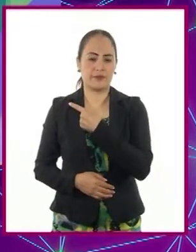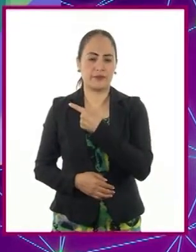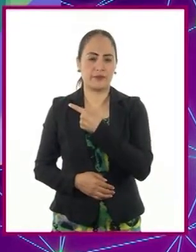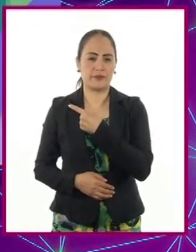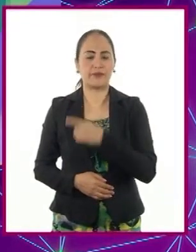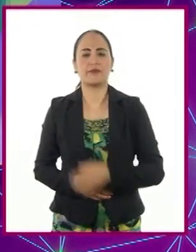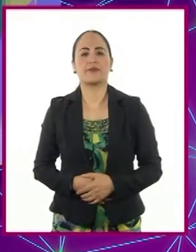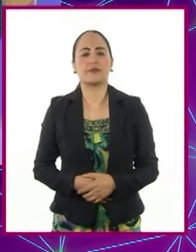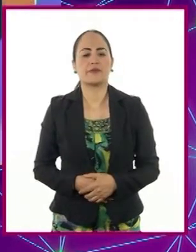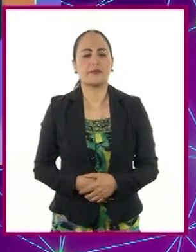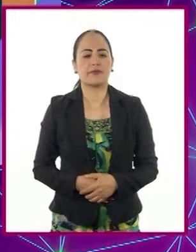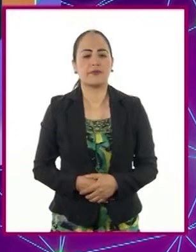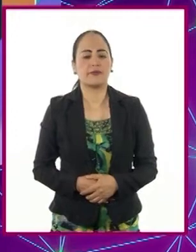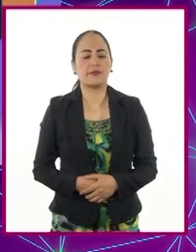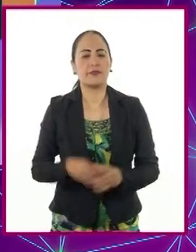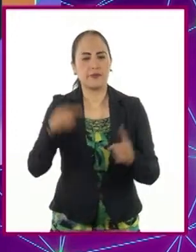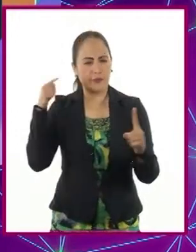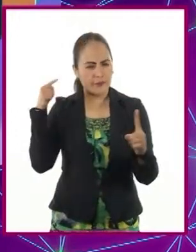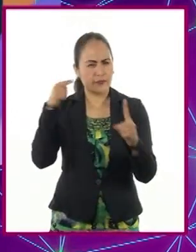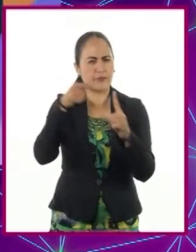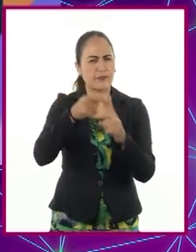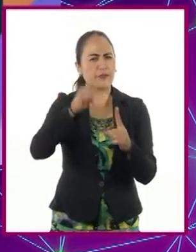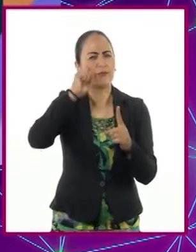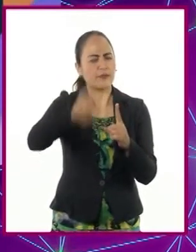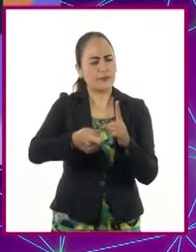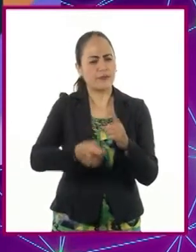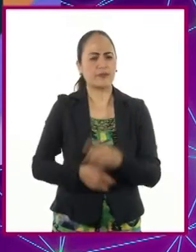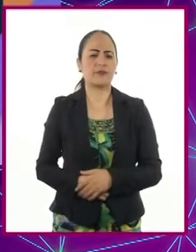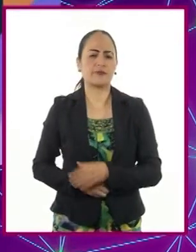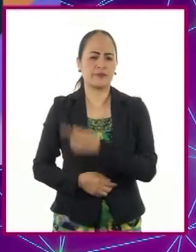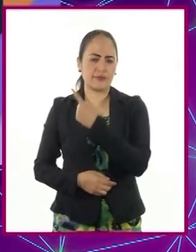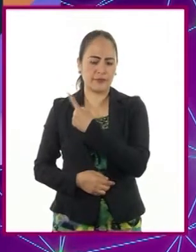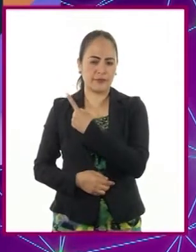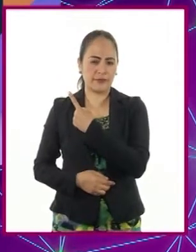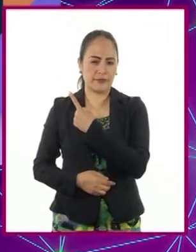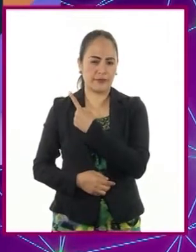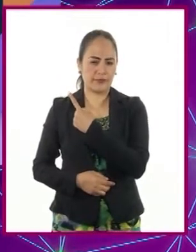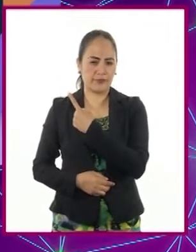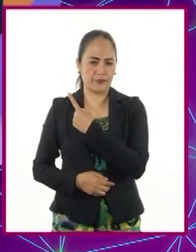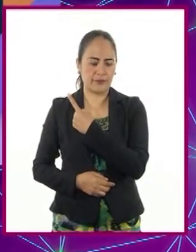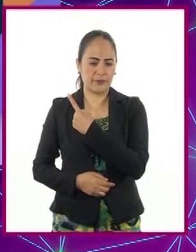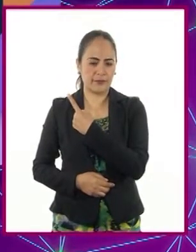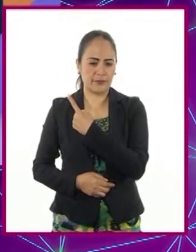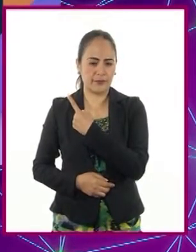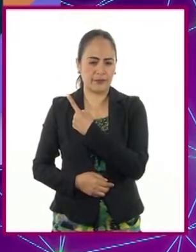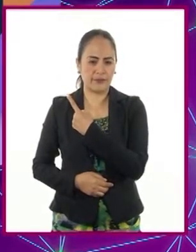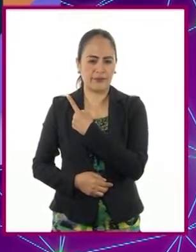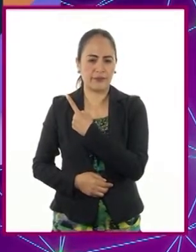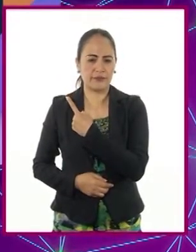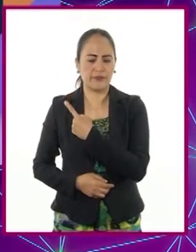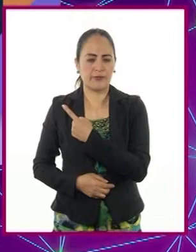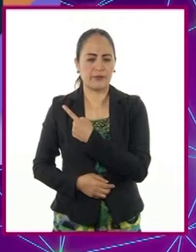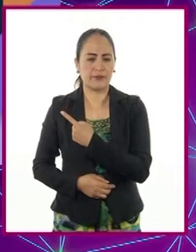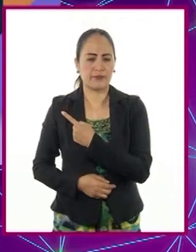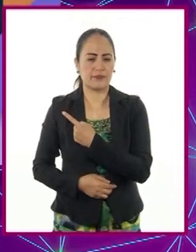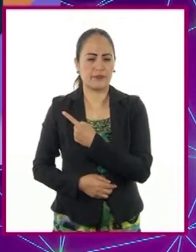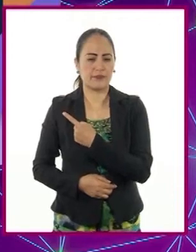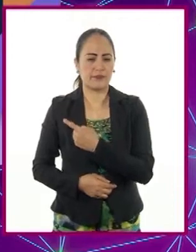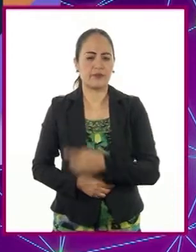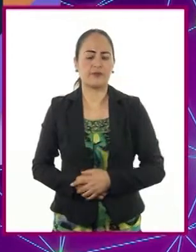metales. El propósito de esta sesión es relacionar el número de oxidación de algunos elementos no